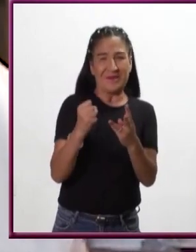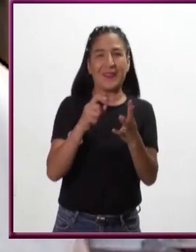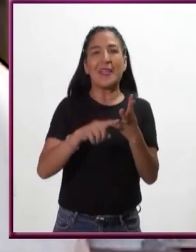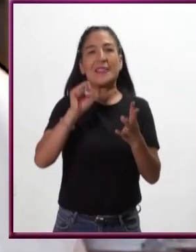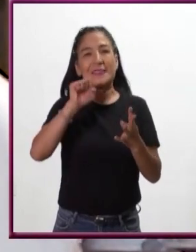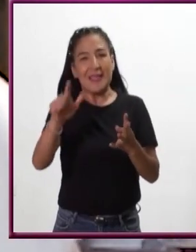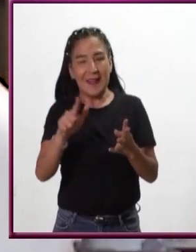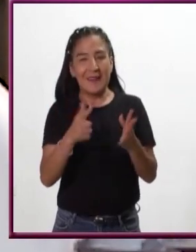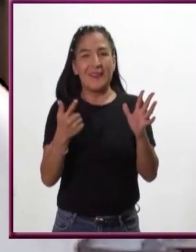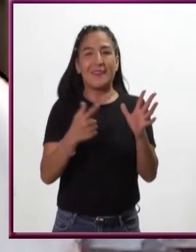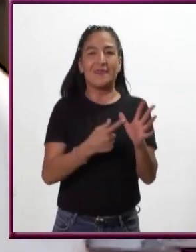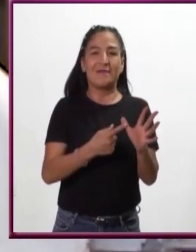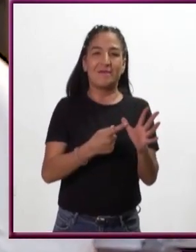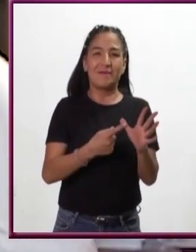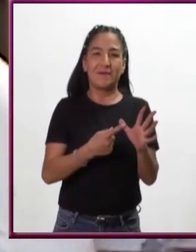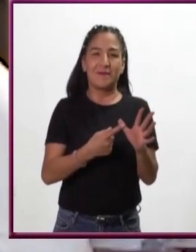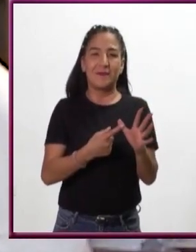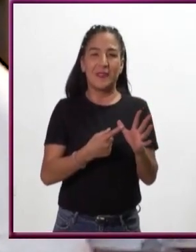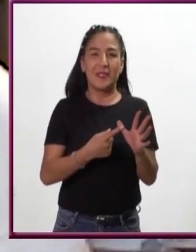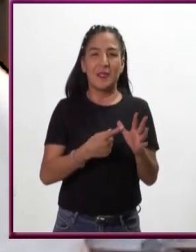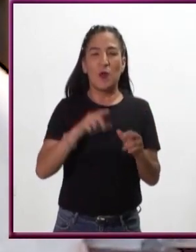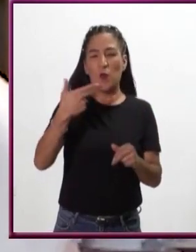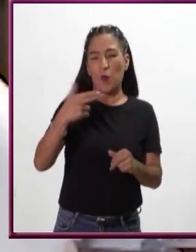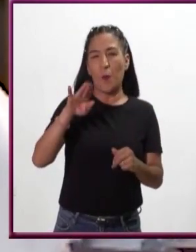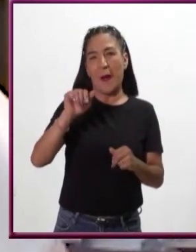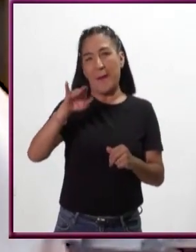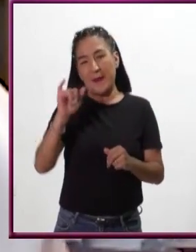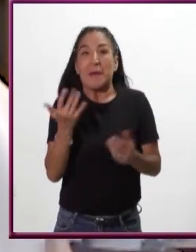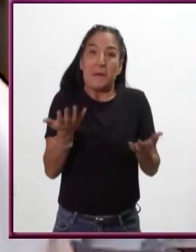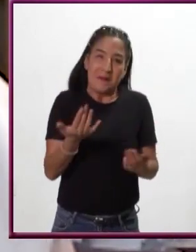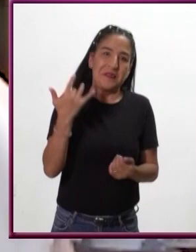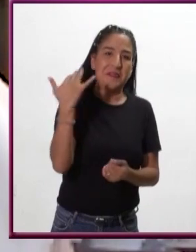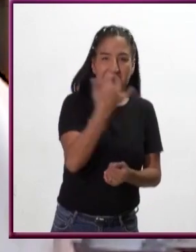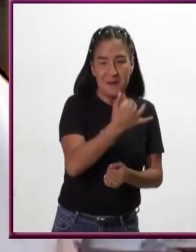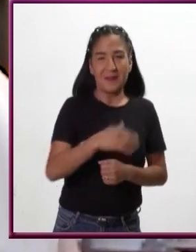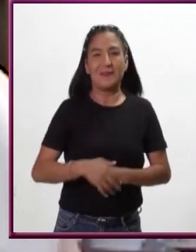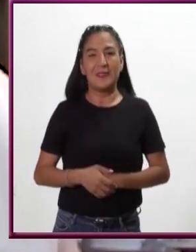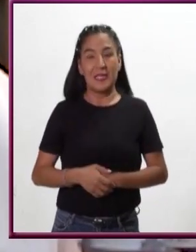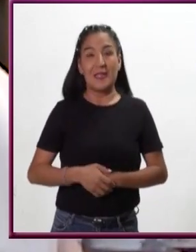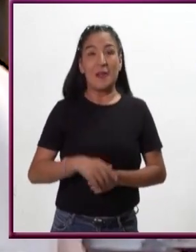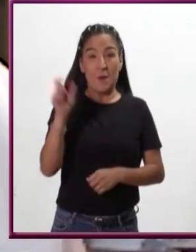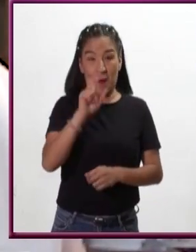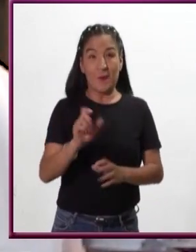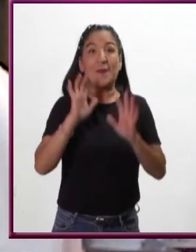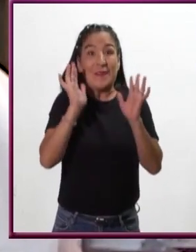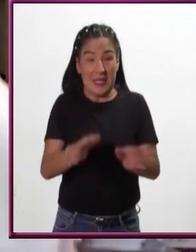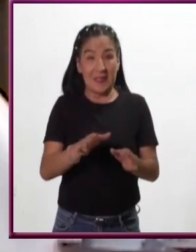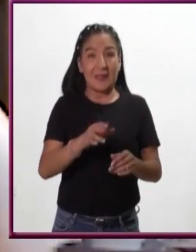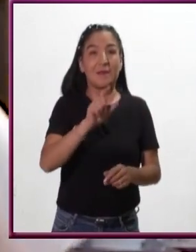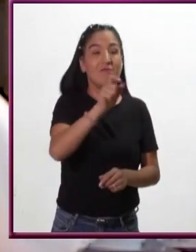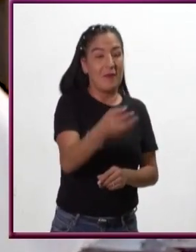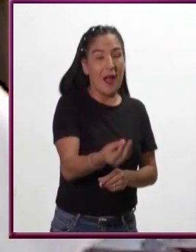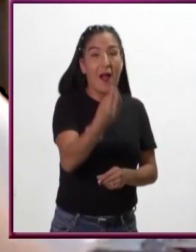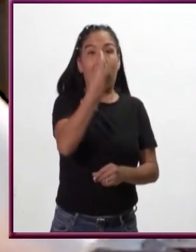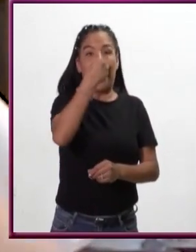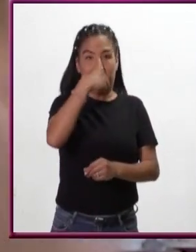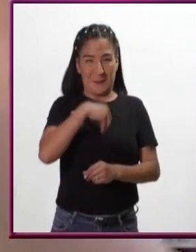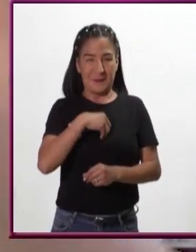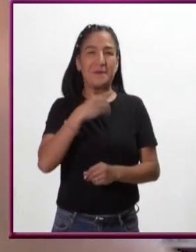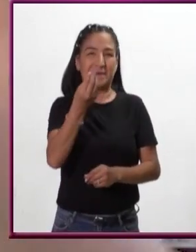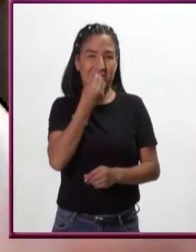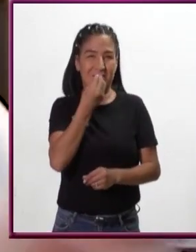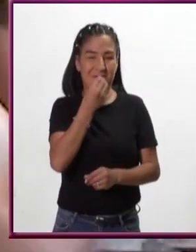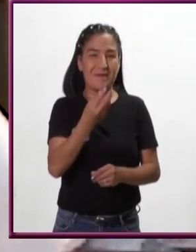ácido, salado y el umami o sabroso, ¿no? Una vez que nosotros introducimos